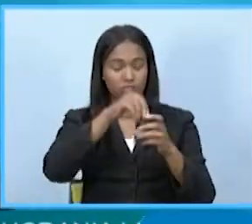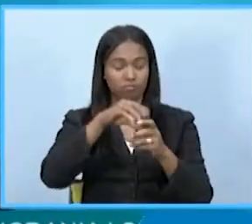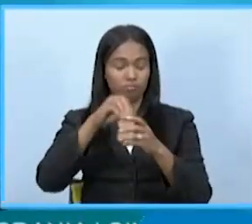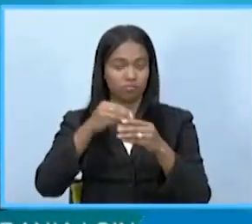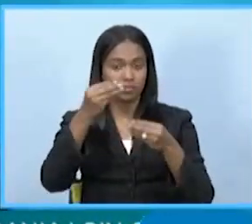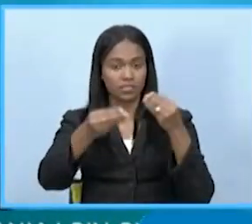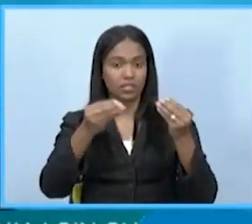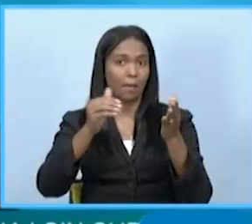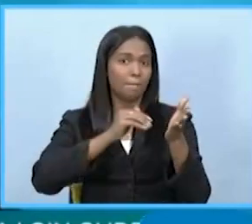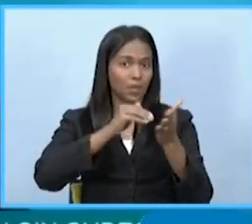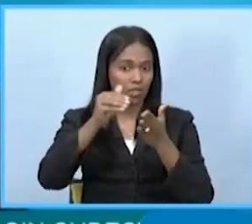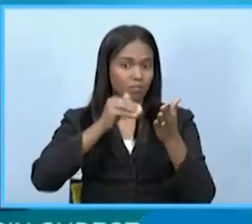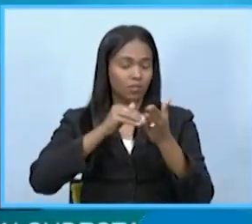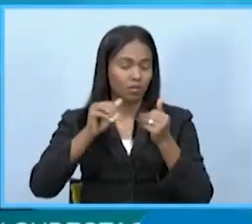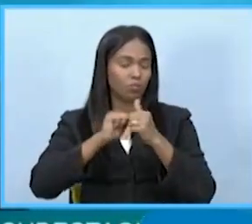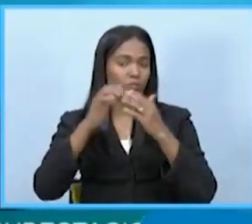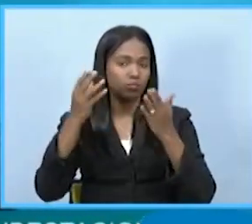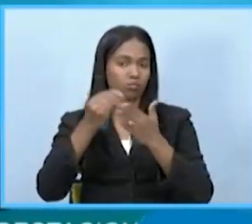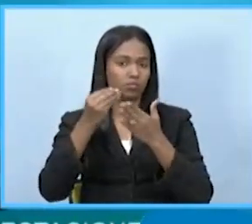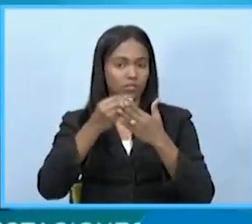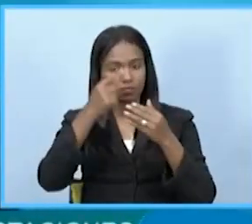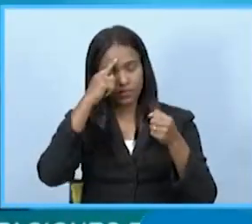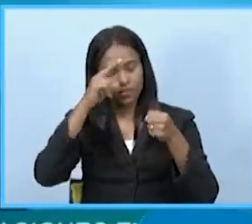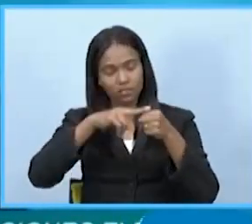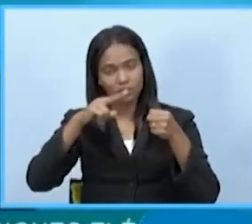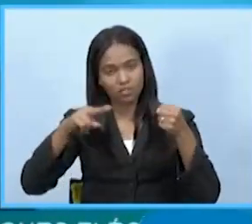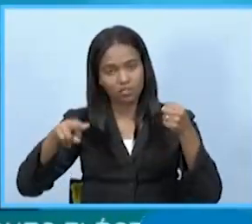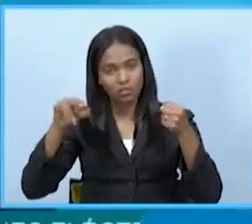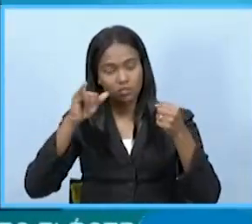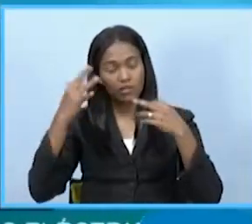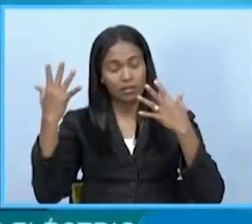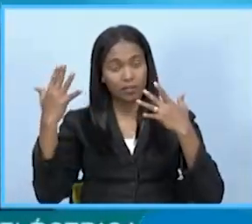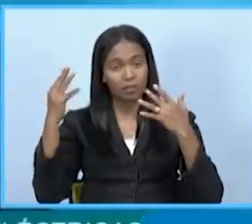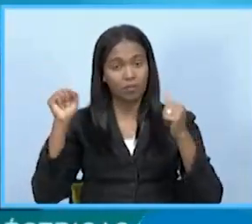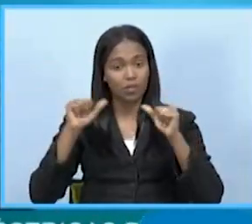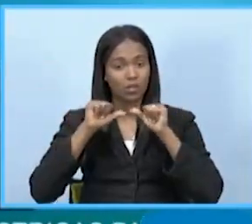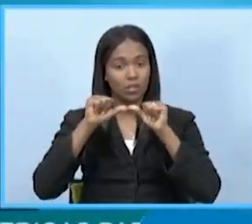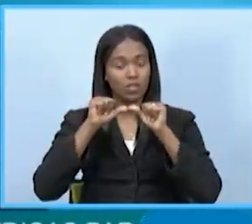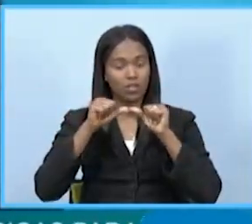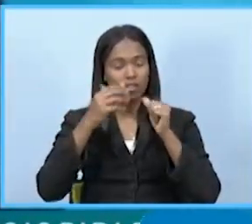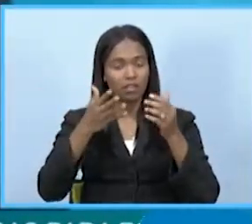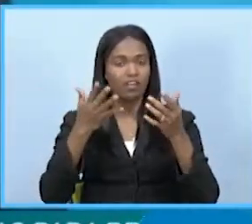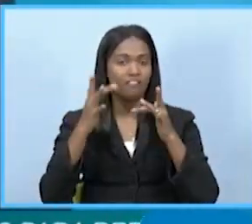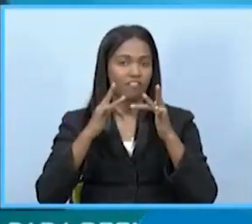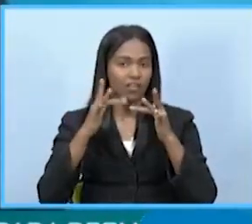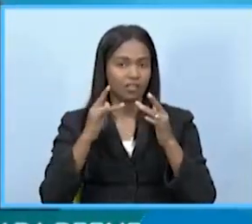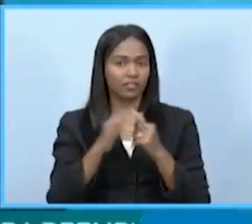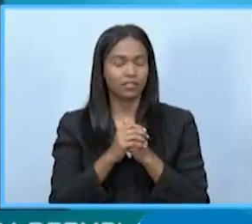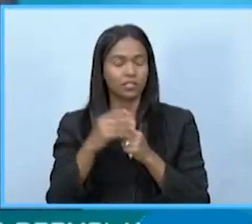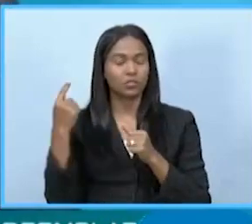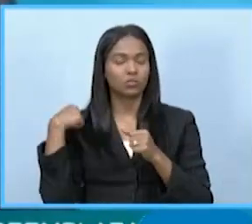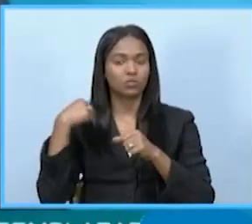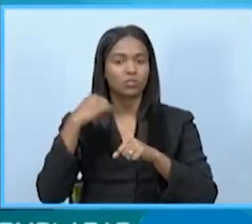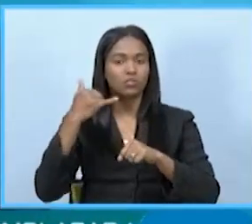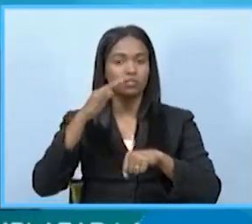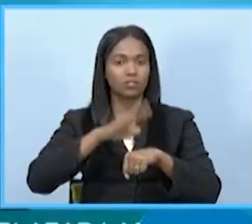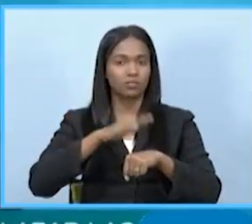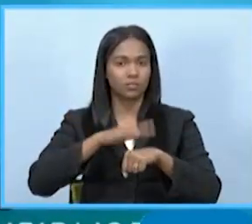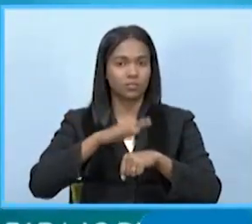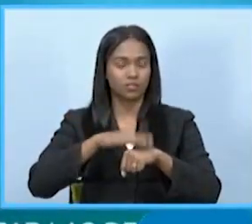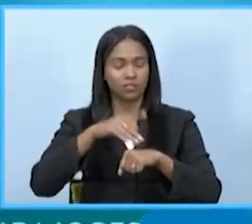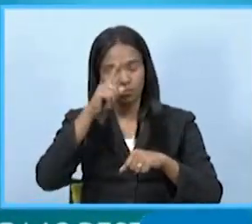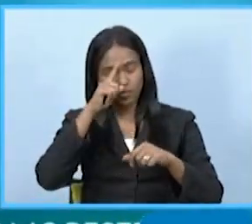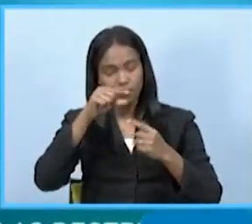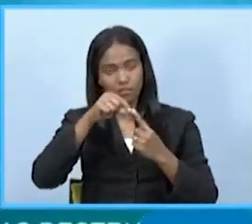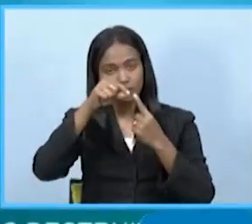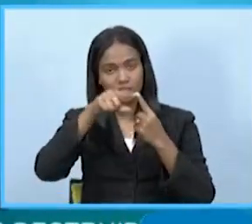entregado millones, pero muchos millones de pesos en Hato Mayor. Y esperamos que siga llegando a lo que le falta. Le hacemos un llamado a las,